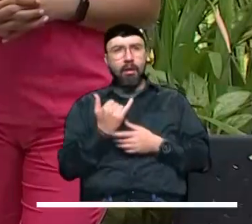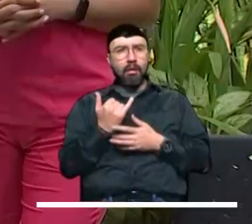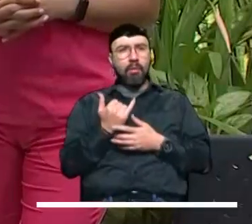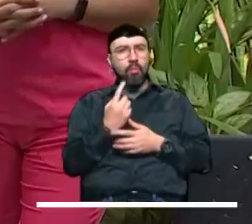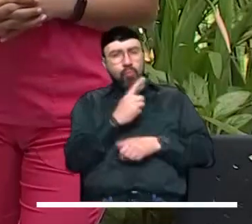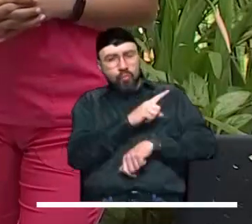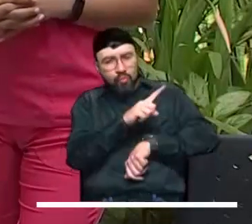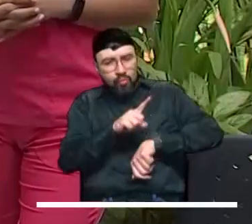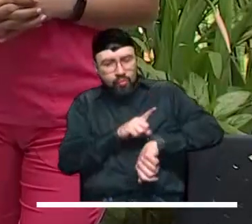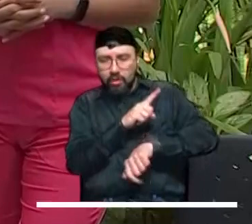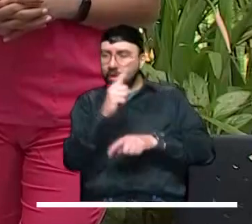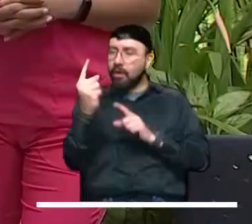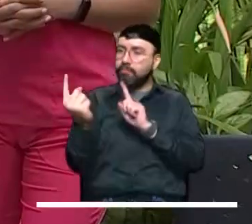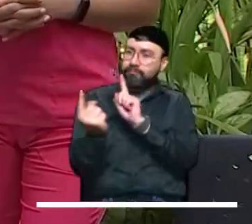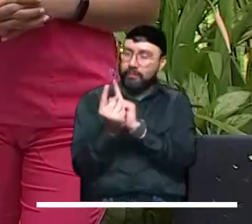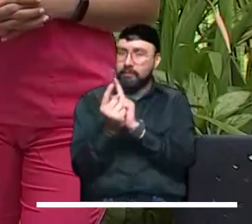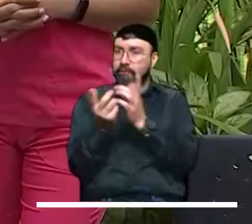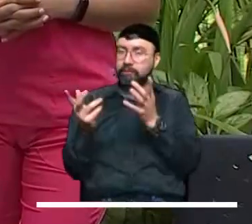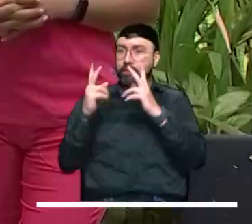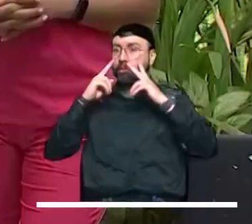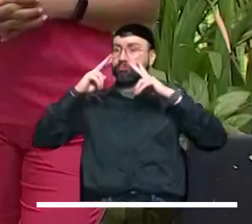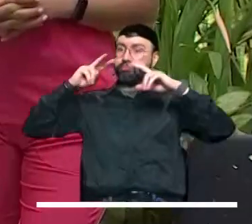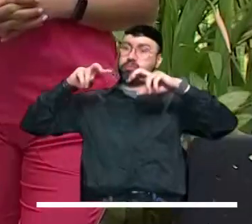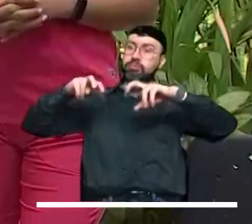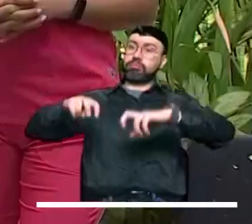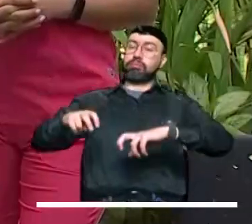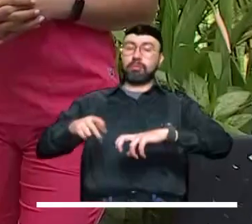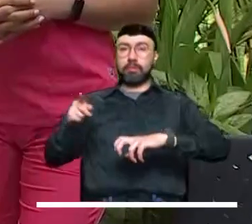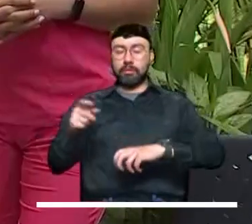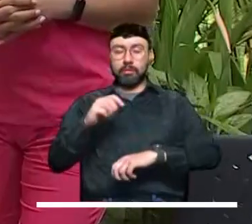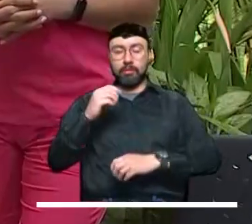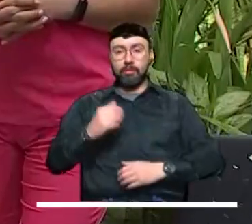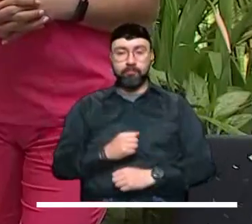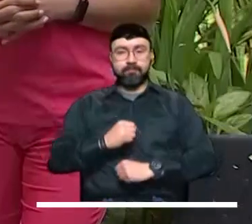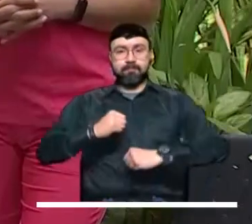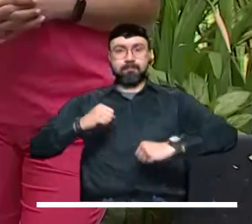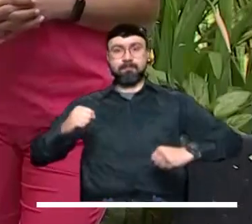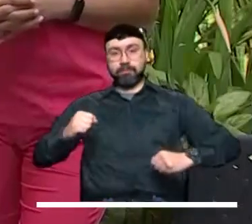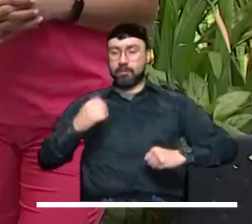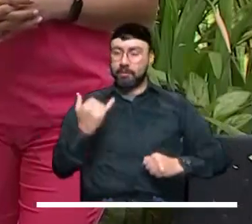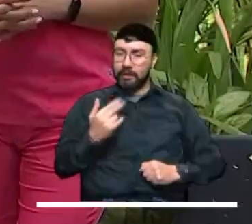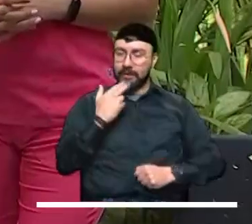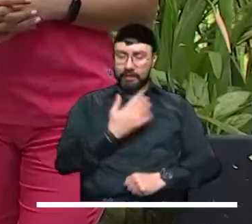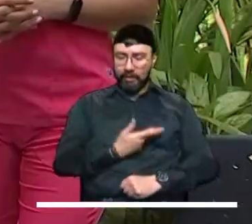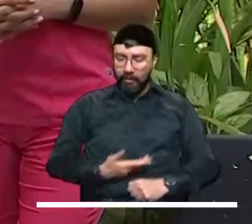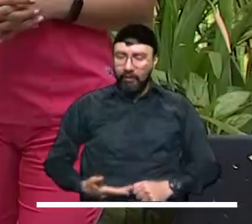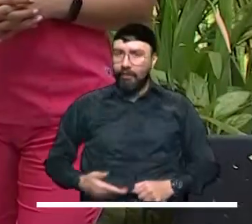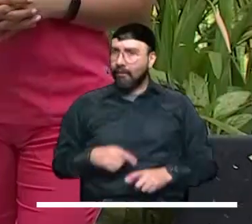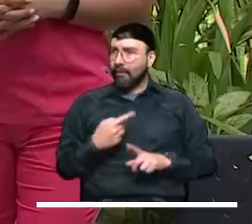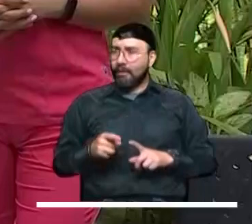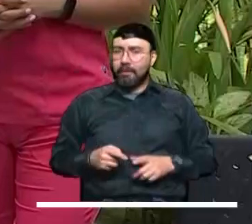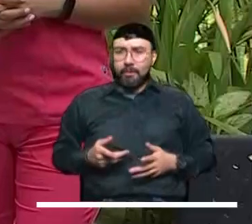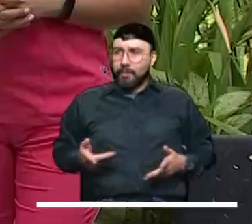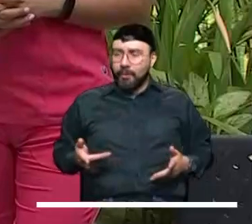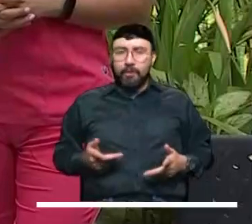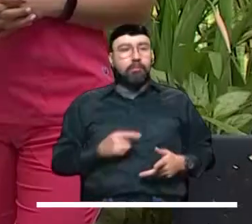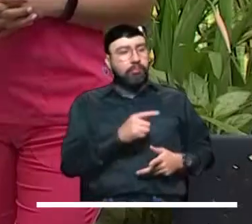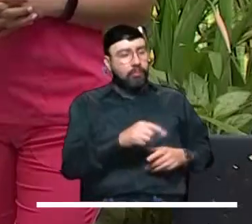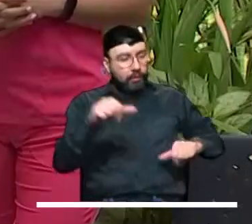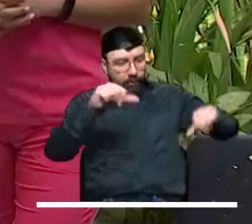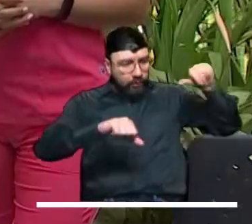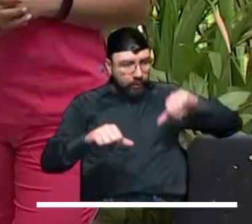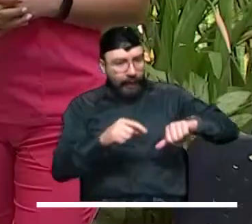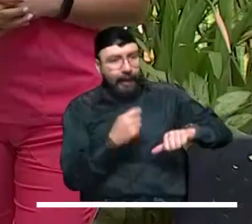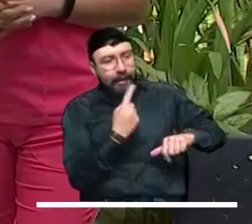una hora a hacer un proceso de obesidad, de diabetes, de dismetabolismo, de tantas patologías, sin que el laboratorio me diga